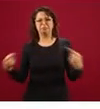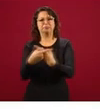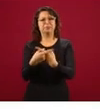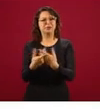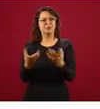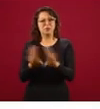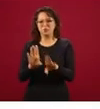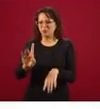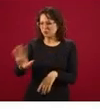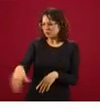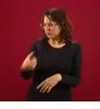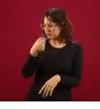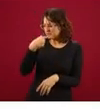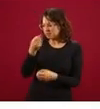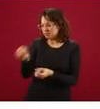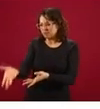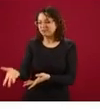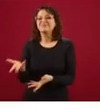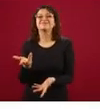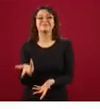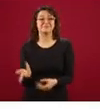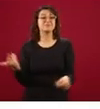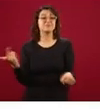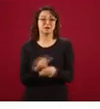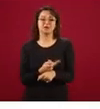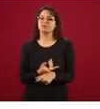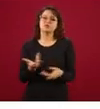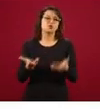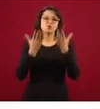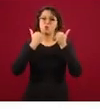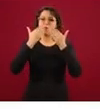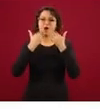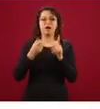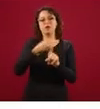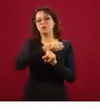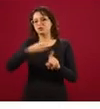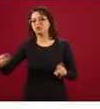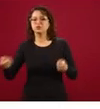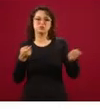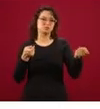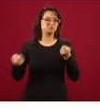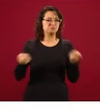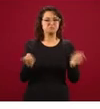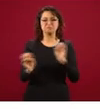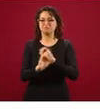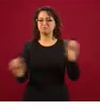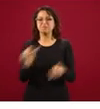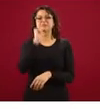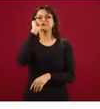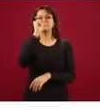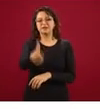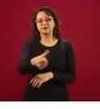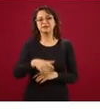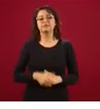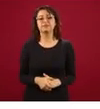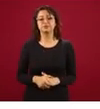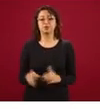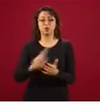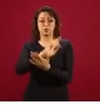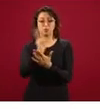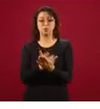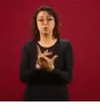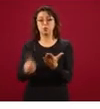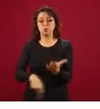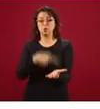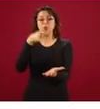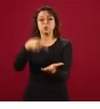descontrol del surtimiento local en la institución, en los hospitales, de las recetas. Y este programa ha